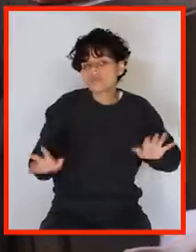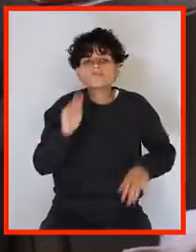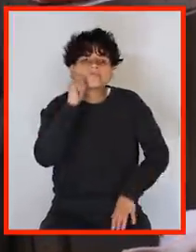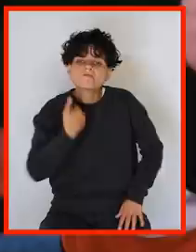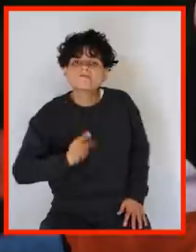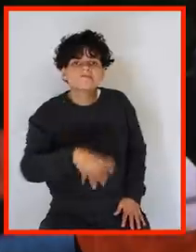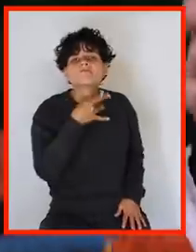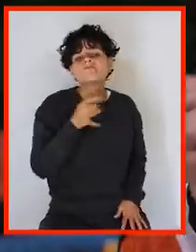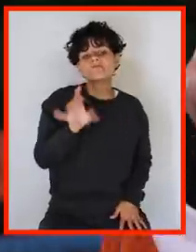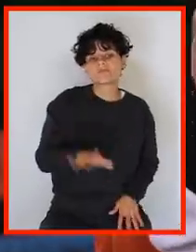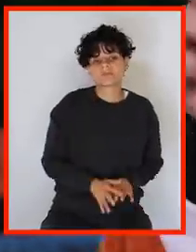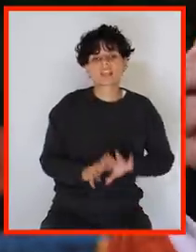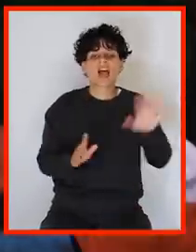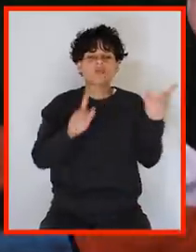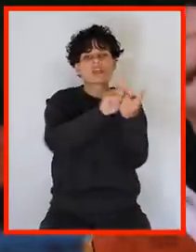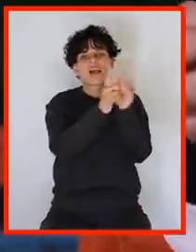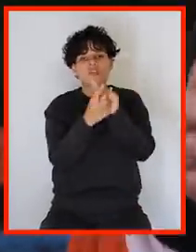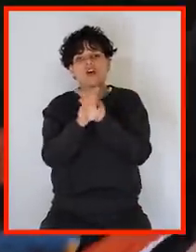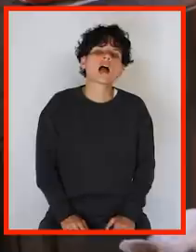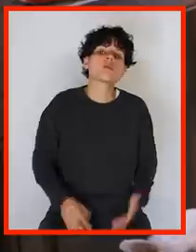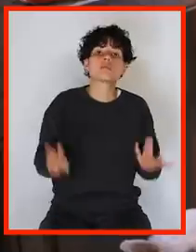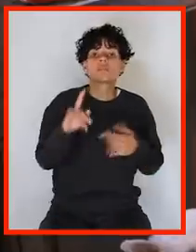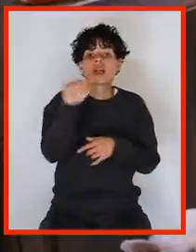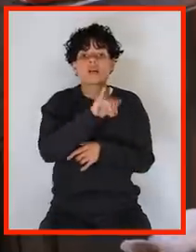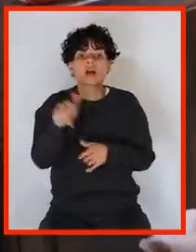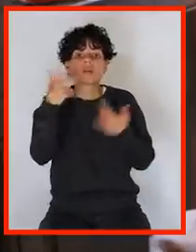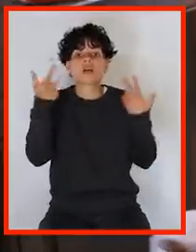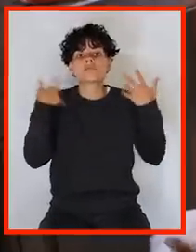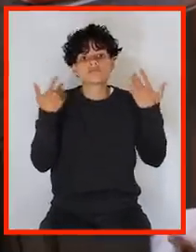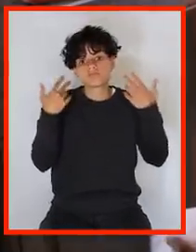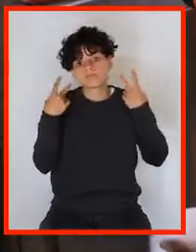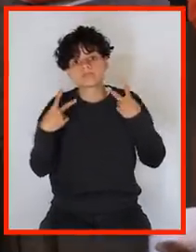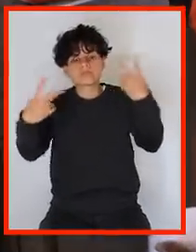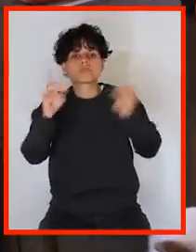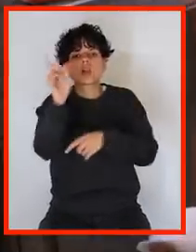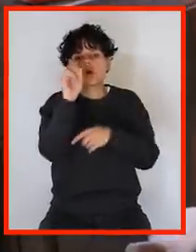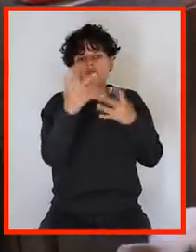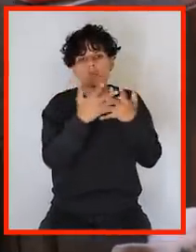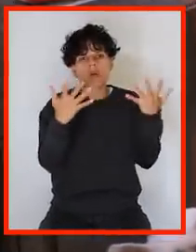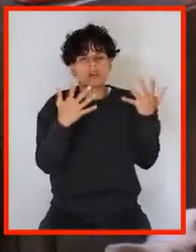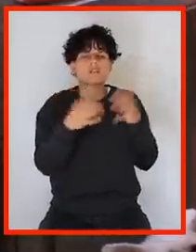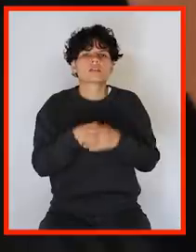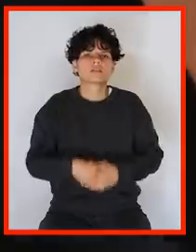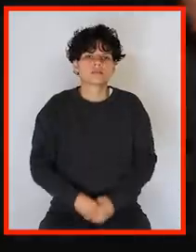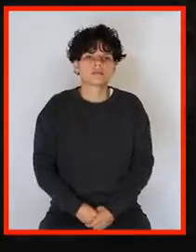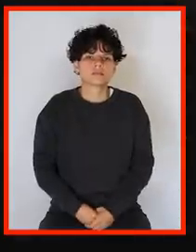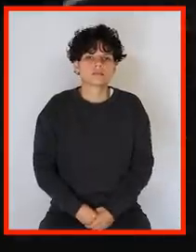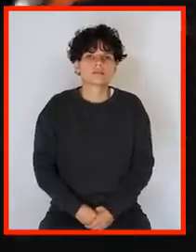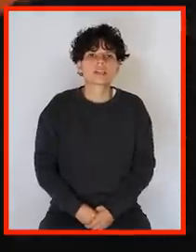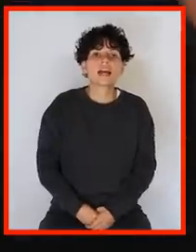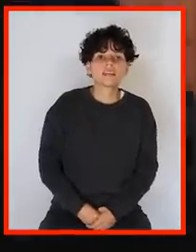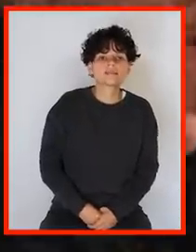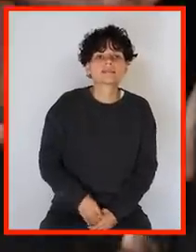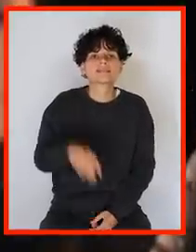con Barbie. El Barbie por claro. Barbie. No, pues cuando viajamos y todo, así como que tampoco como que discriminaron mucho. ¿Quién es tu mejor amigo